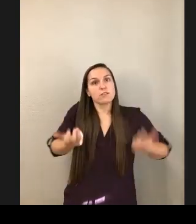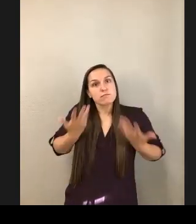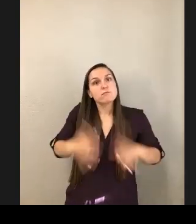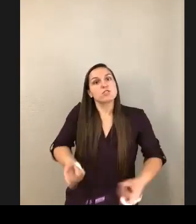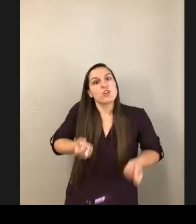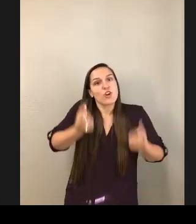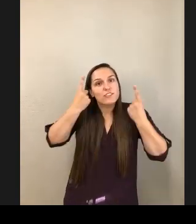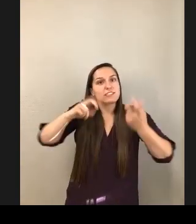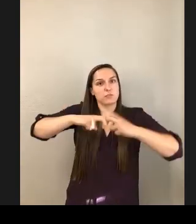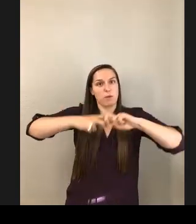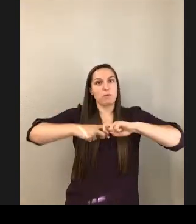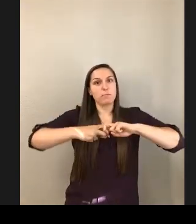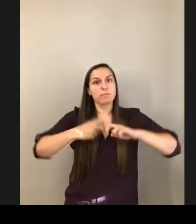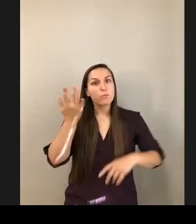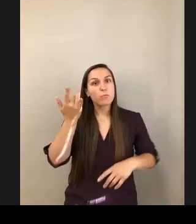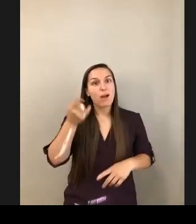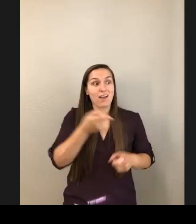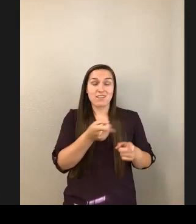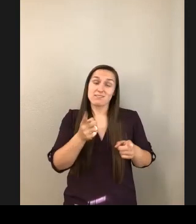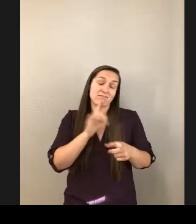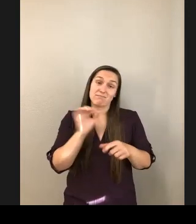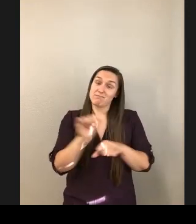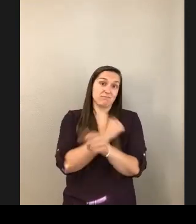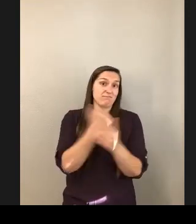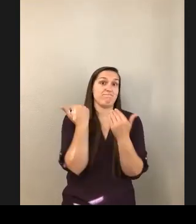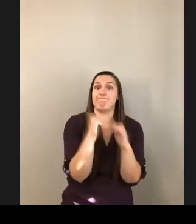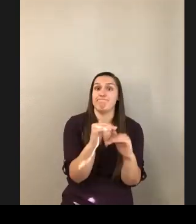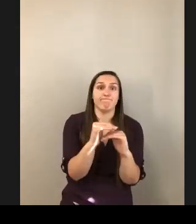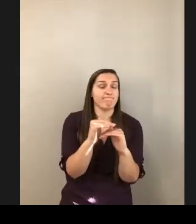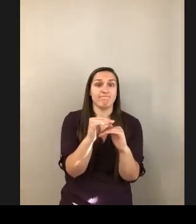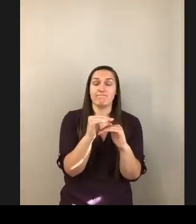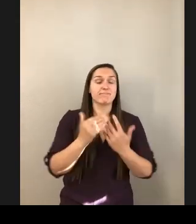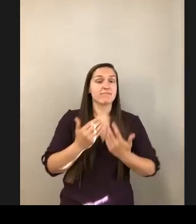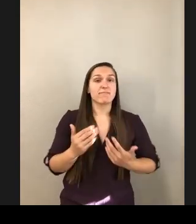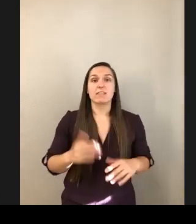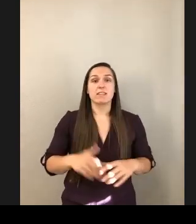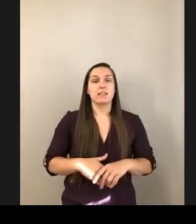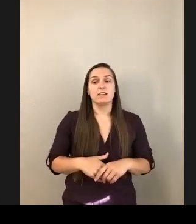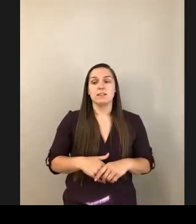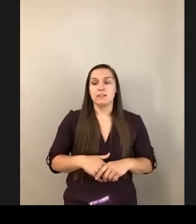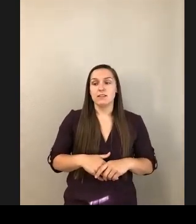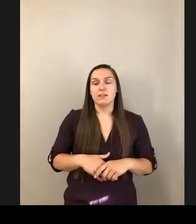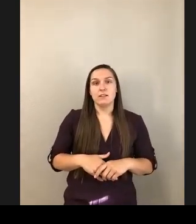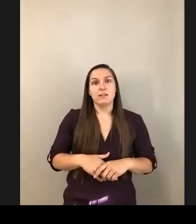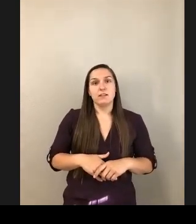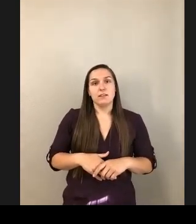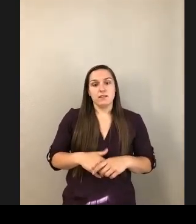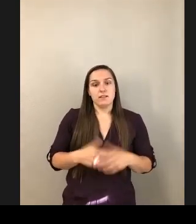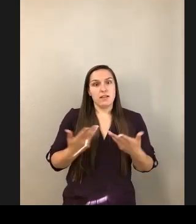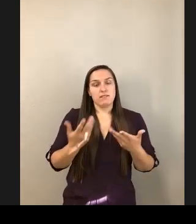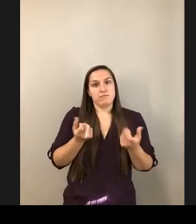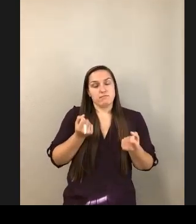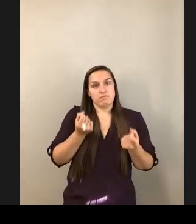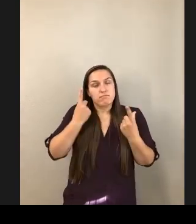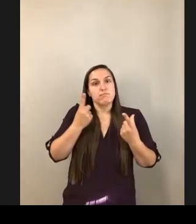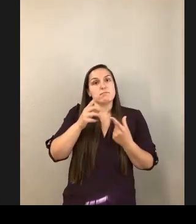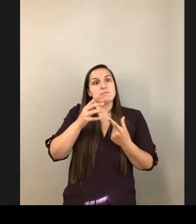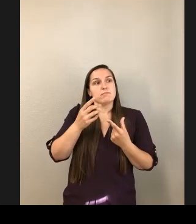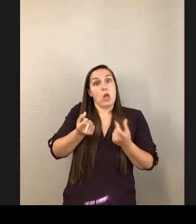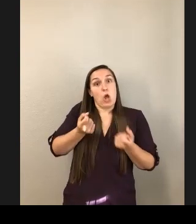en la audiencia entiende esta dificultad, porque es un límite de verdad.